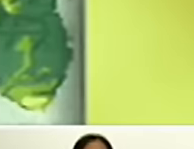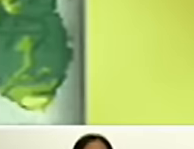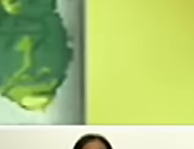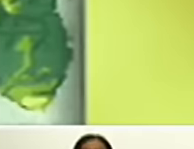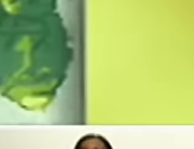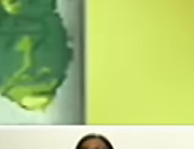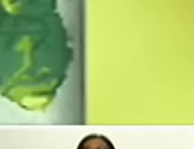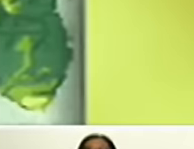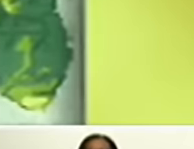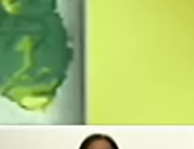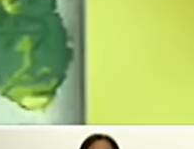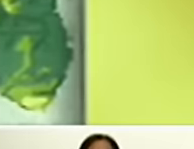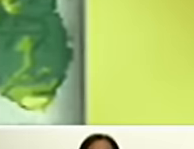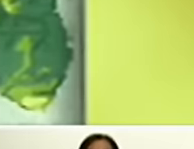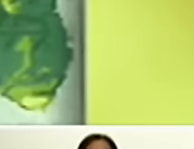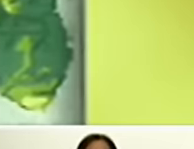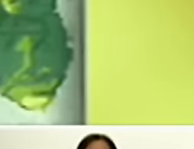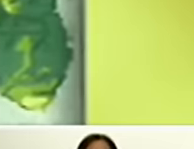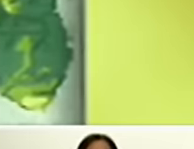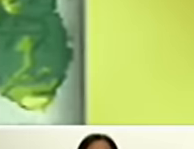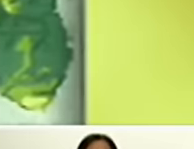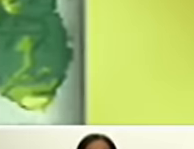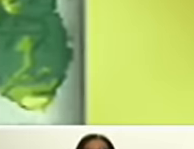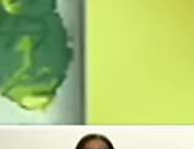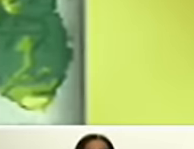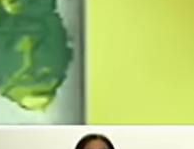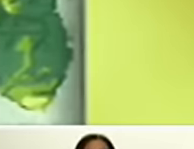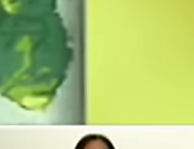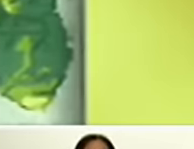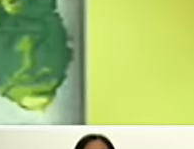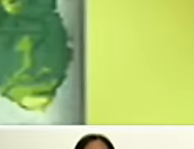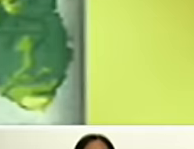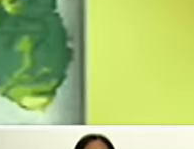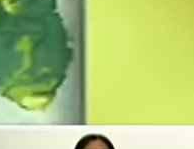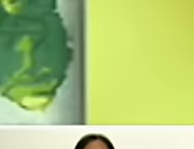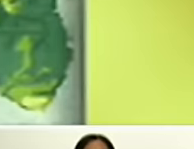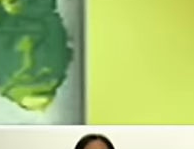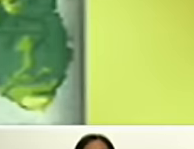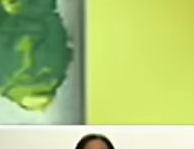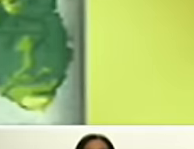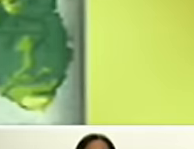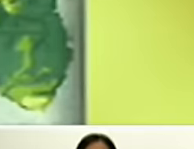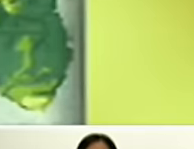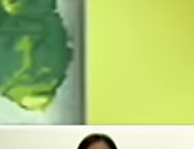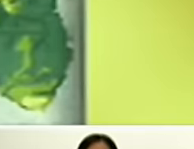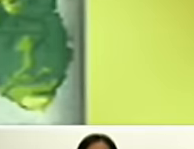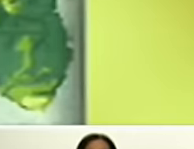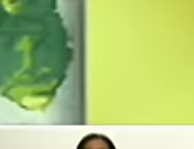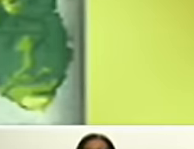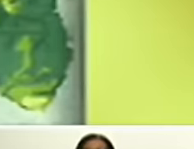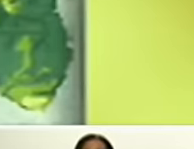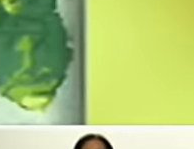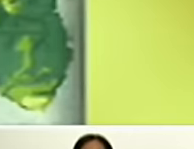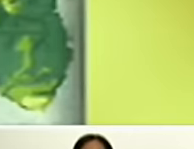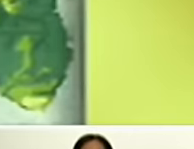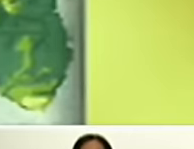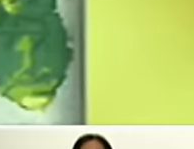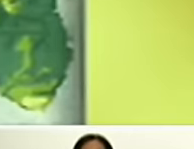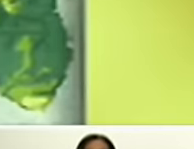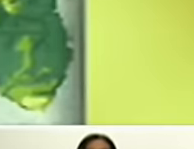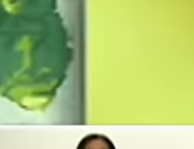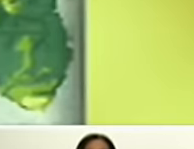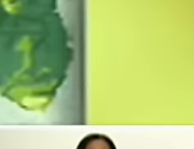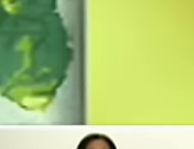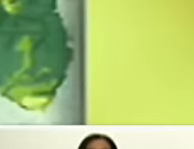político de Venezuela, para entonces colonia de España, Capitanía General,